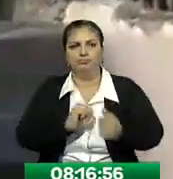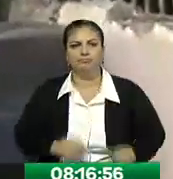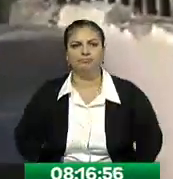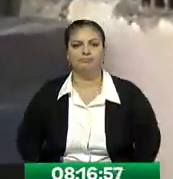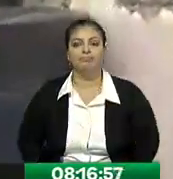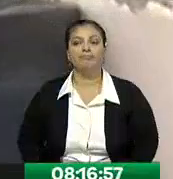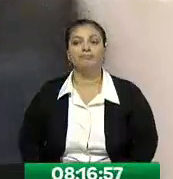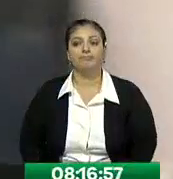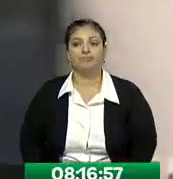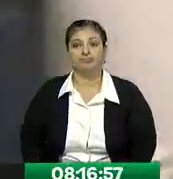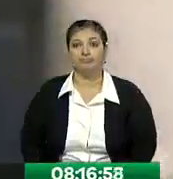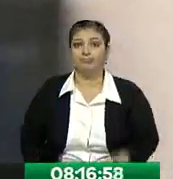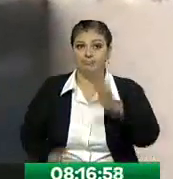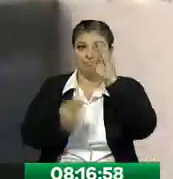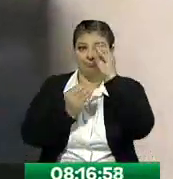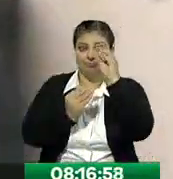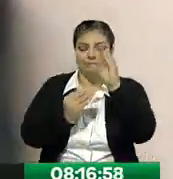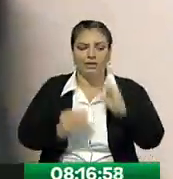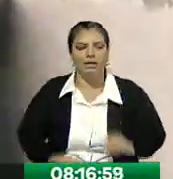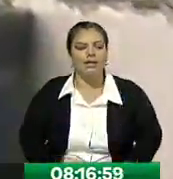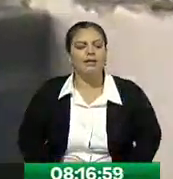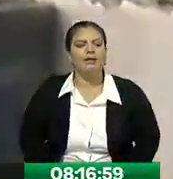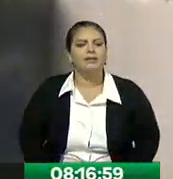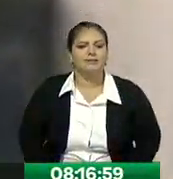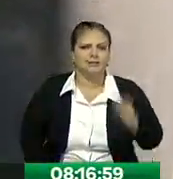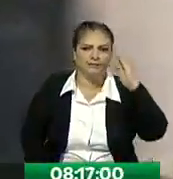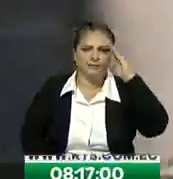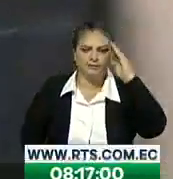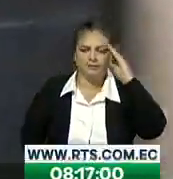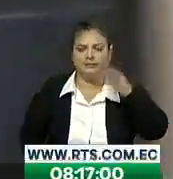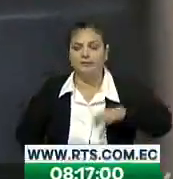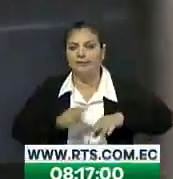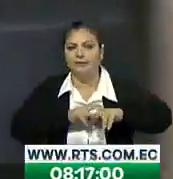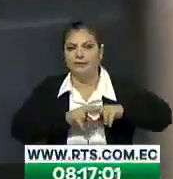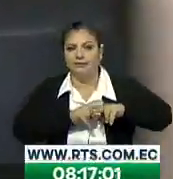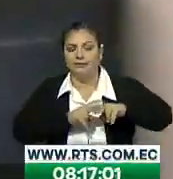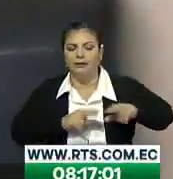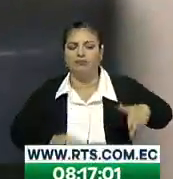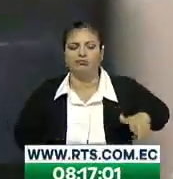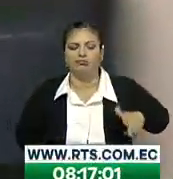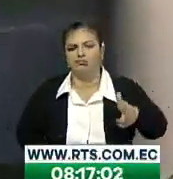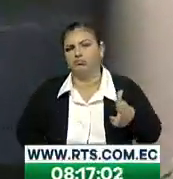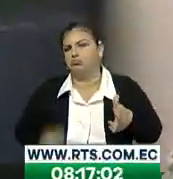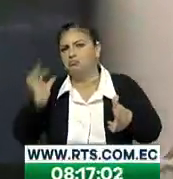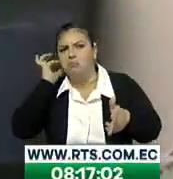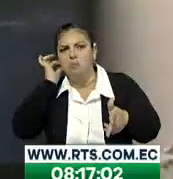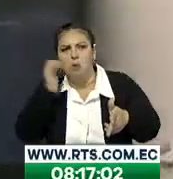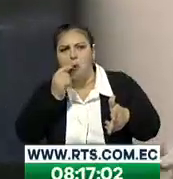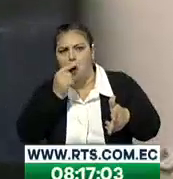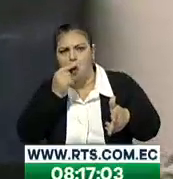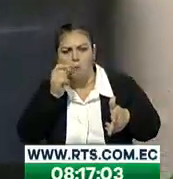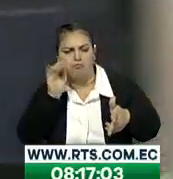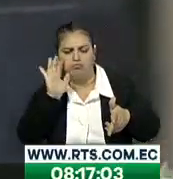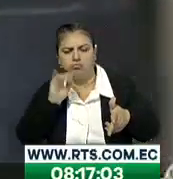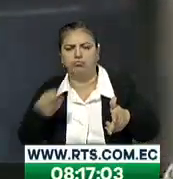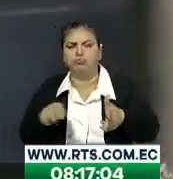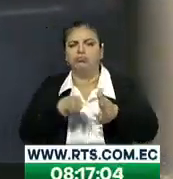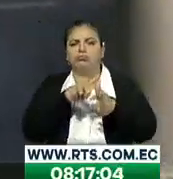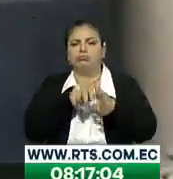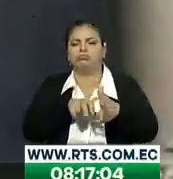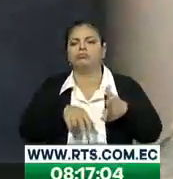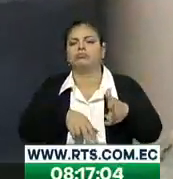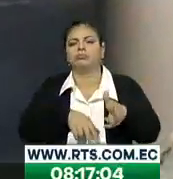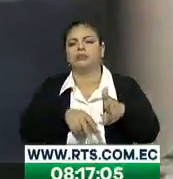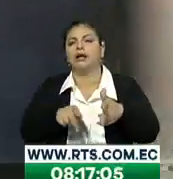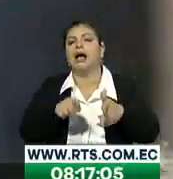considerar que a través de estos delitos los afectados son sometidos muchas veces a agresiones,